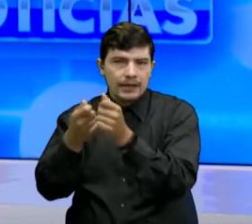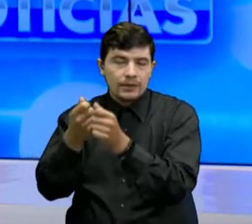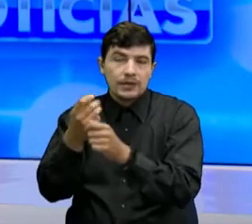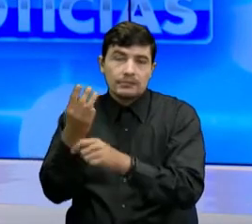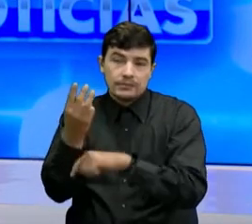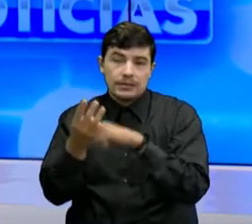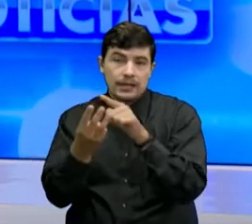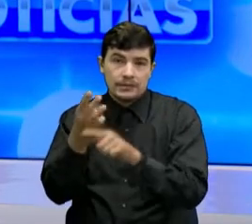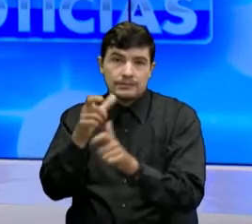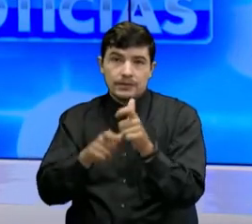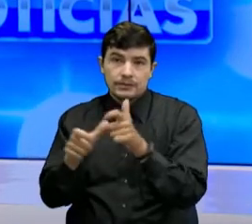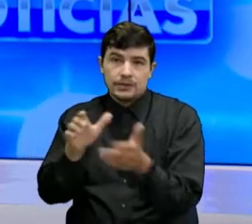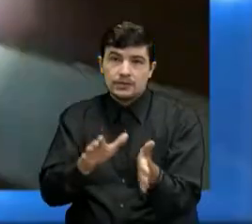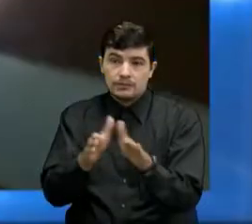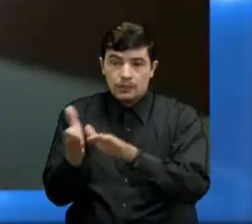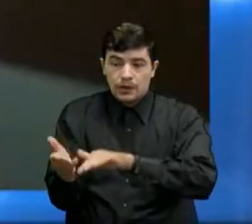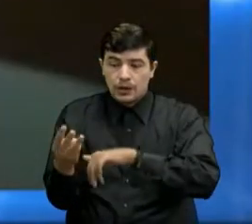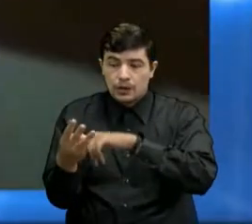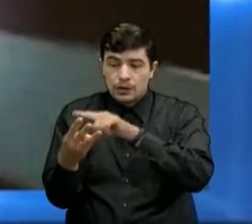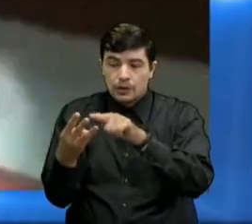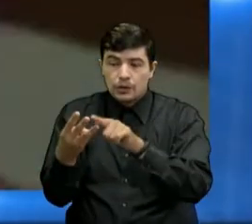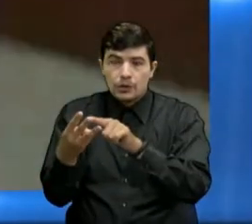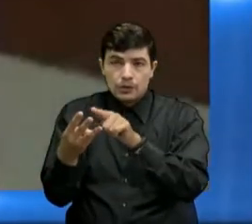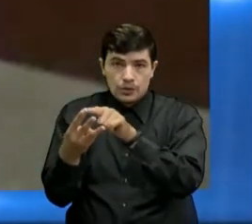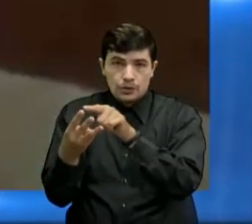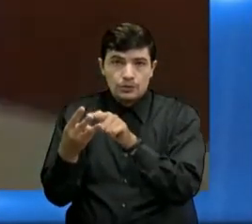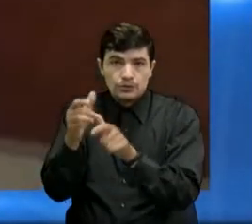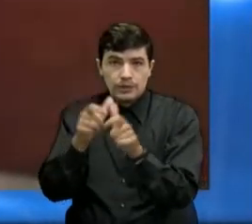ellas dos policías.